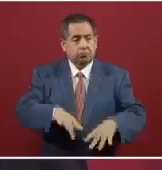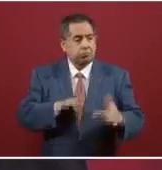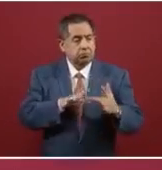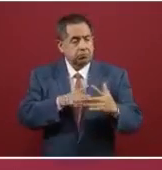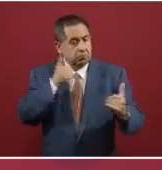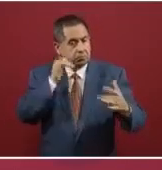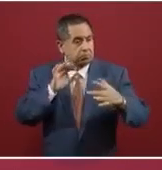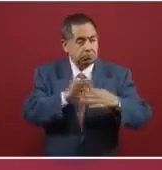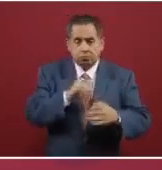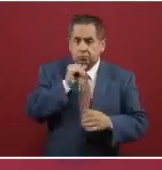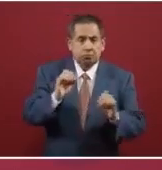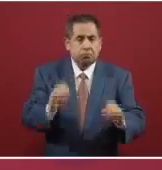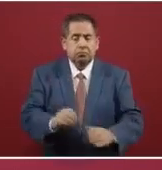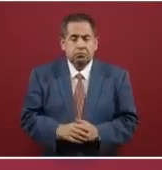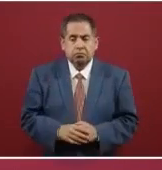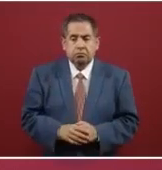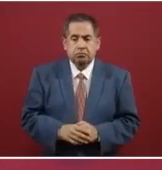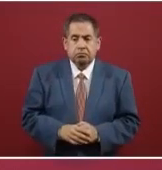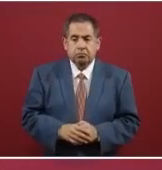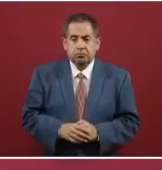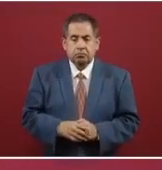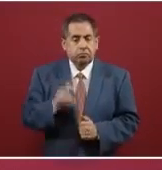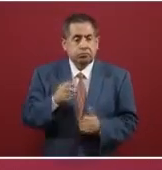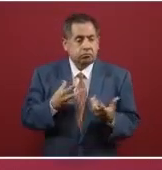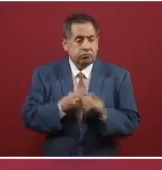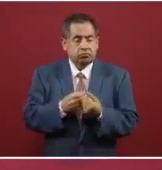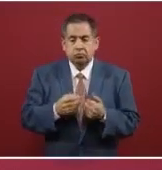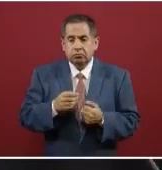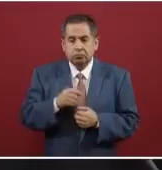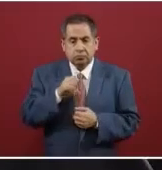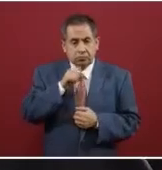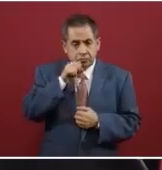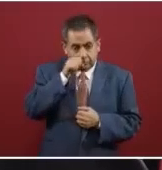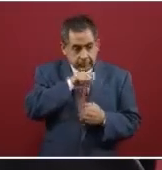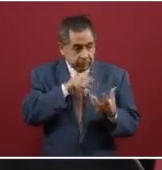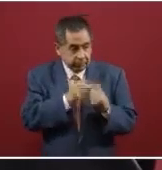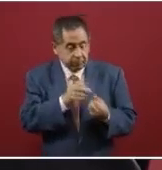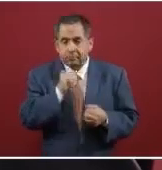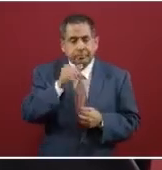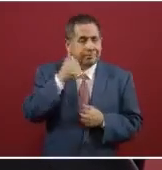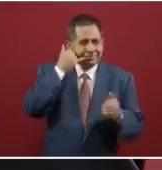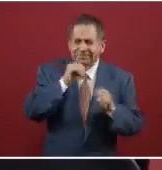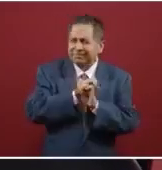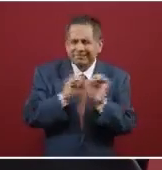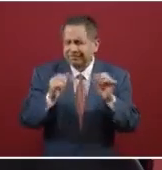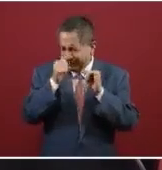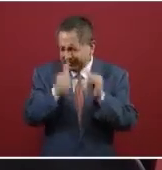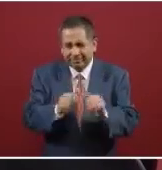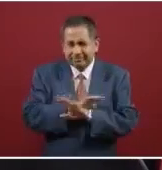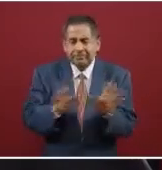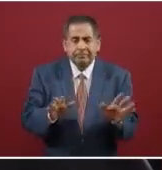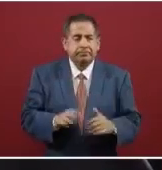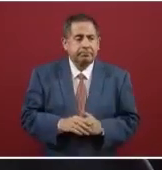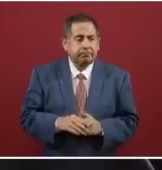y no me he reunido con él ni he hablado por teléfono con él, con el